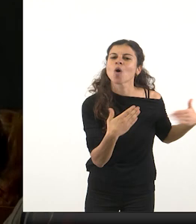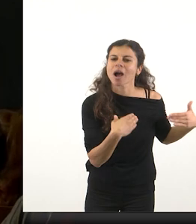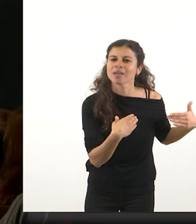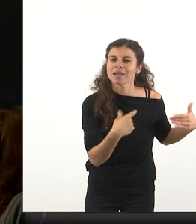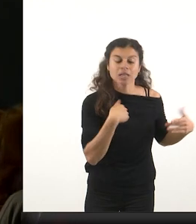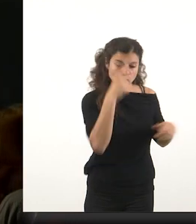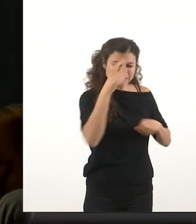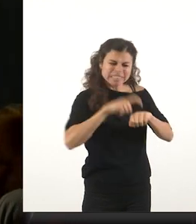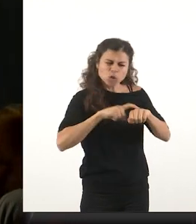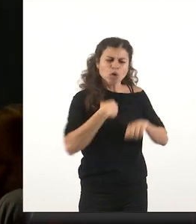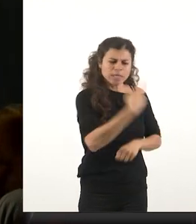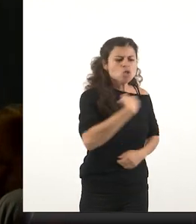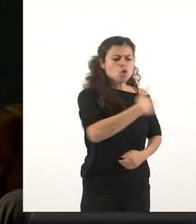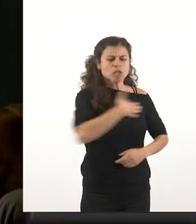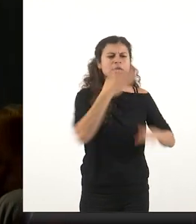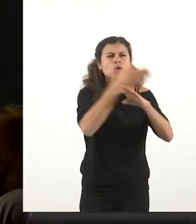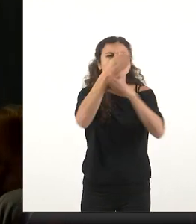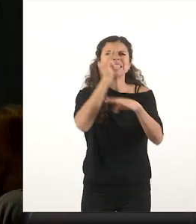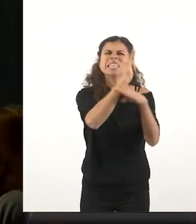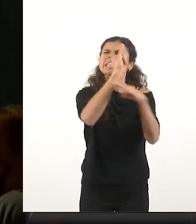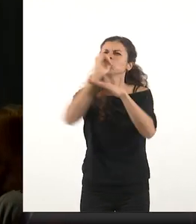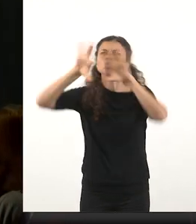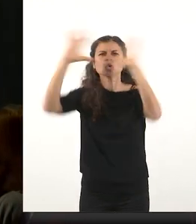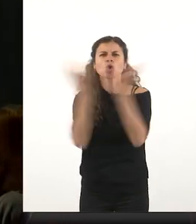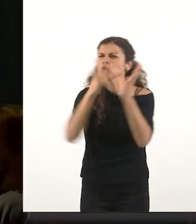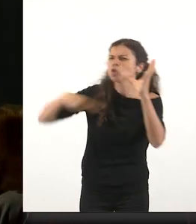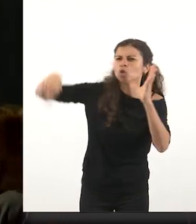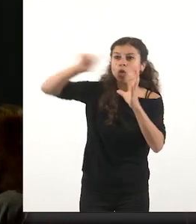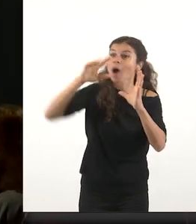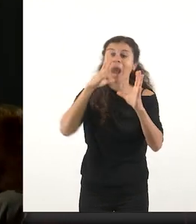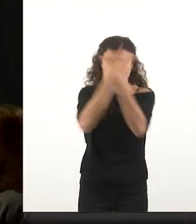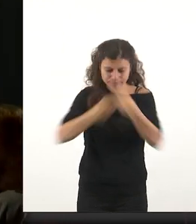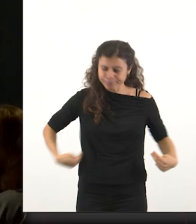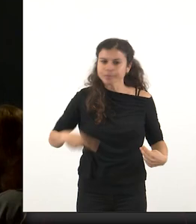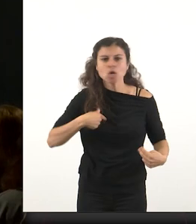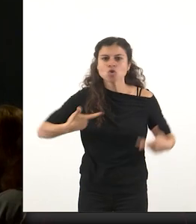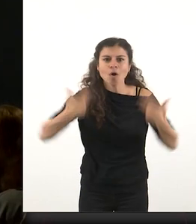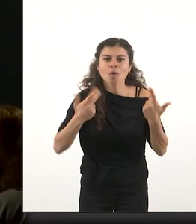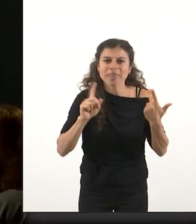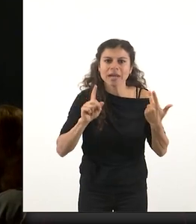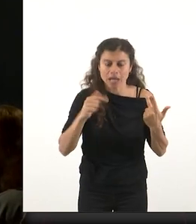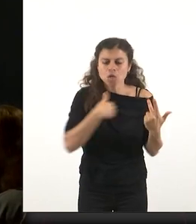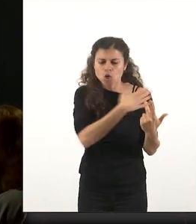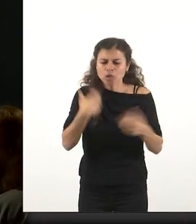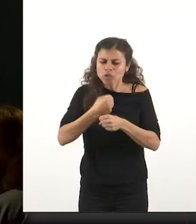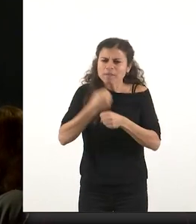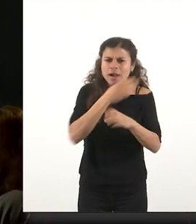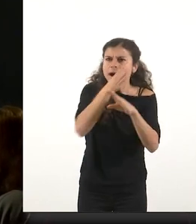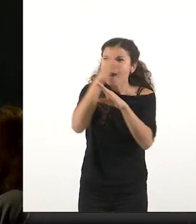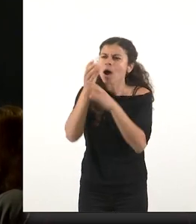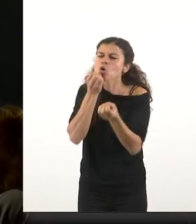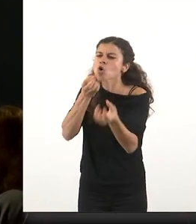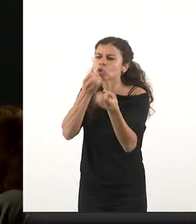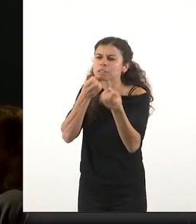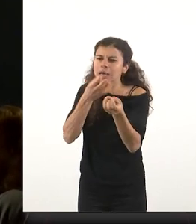mi historia por todo el instituto del mundo, que donde ahora no me dejan apenas trabajar, para intentar evitar cuanto antes que en la vida haya ni